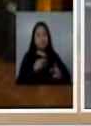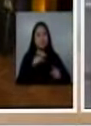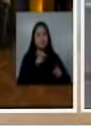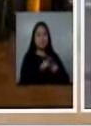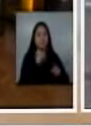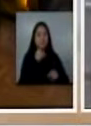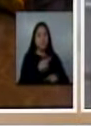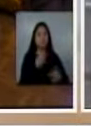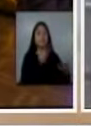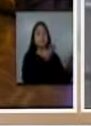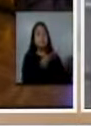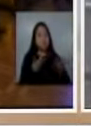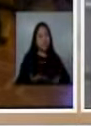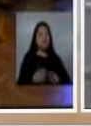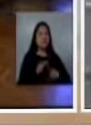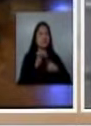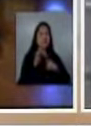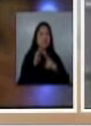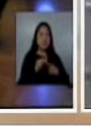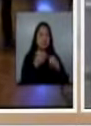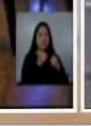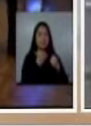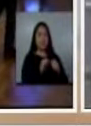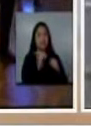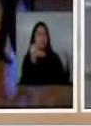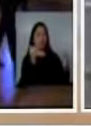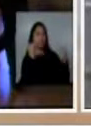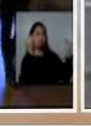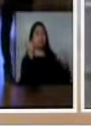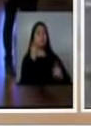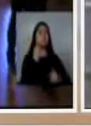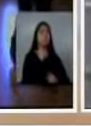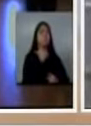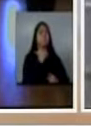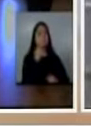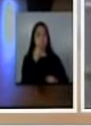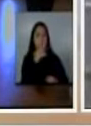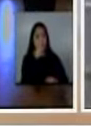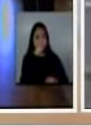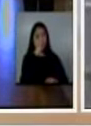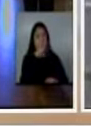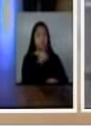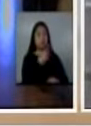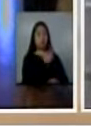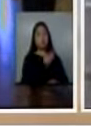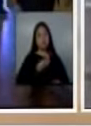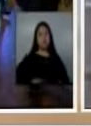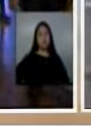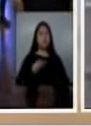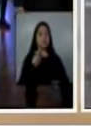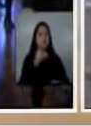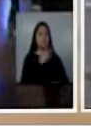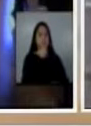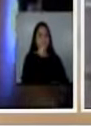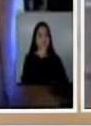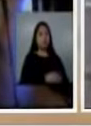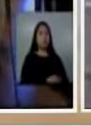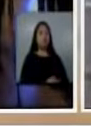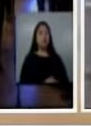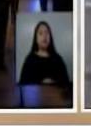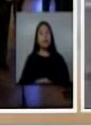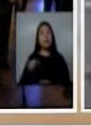podamos ingresar. A eso de las 6:15 más o menos se abren las puertas para que la prensa acreditada pueda ingresar al saludo que